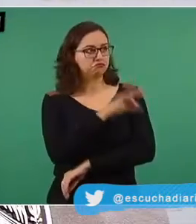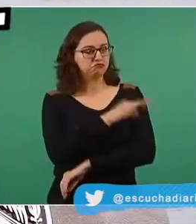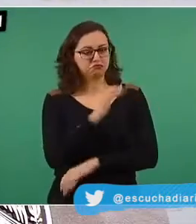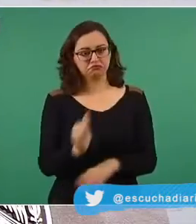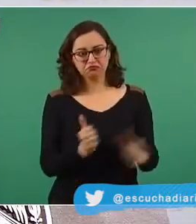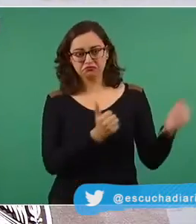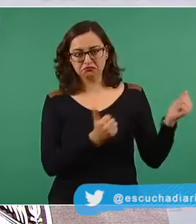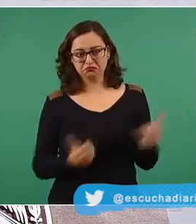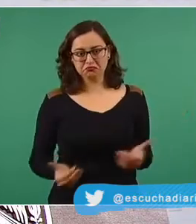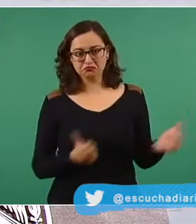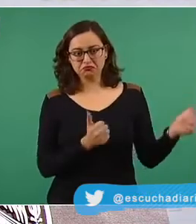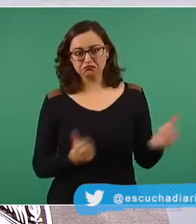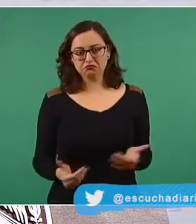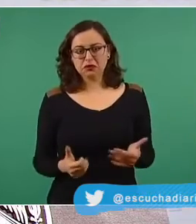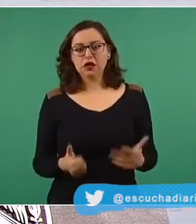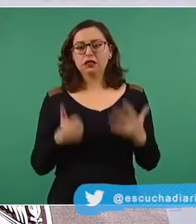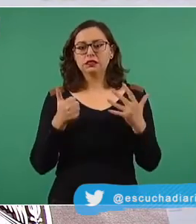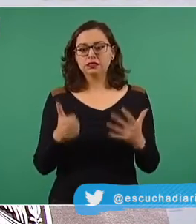aplicado